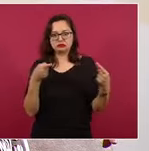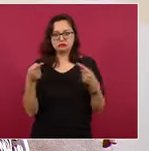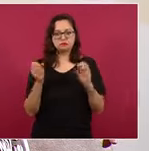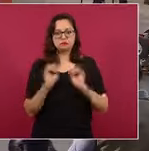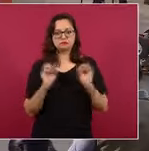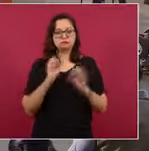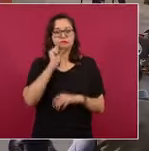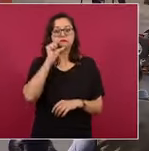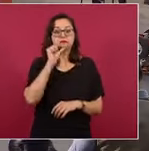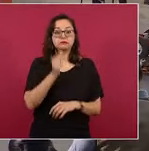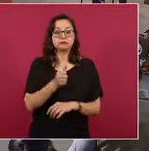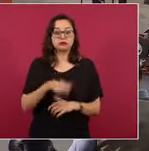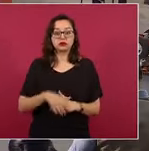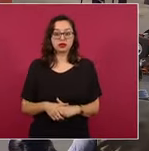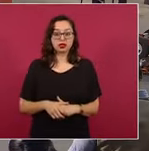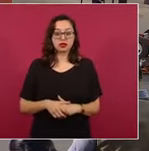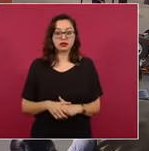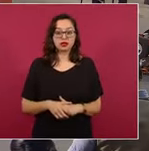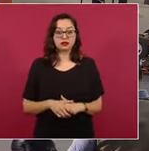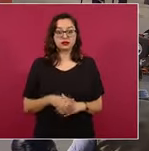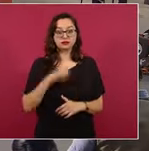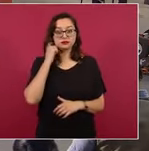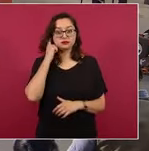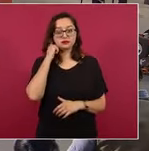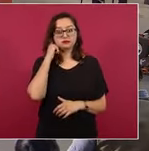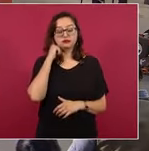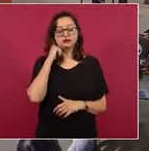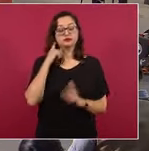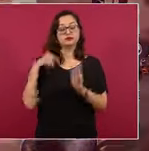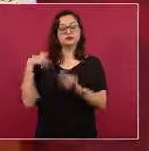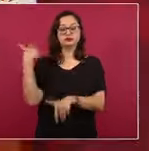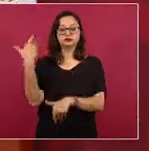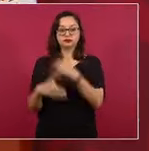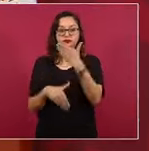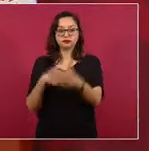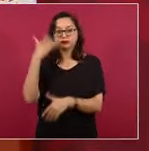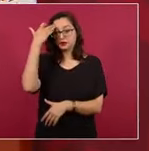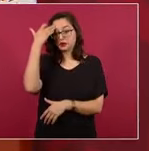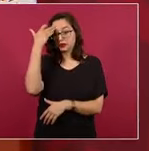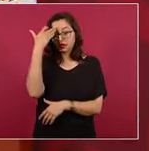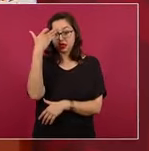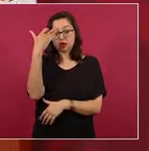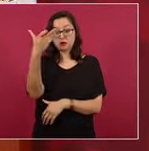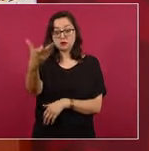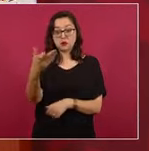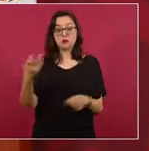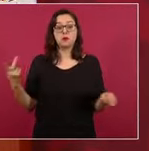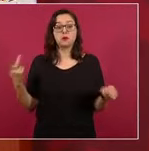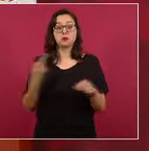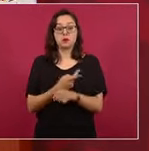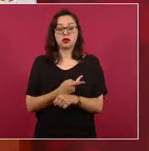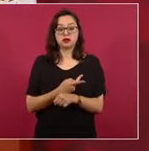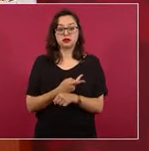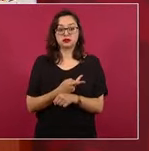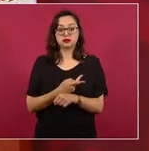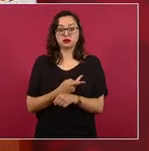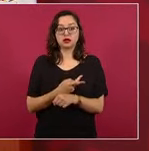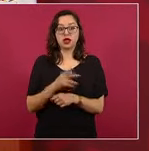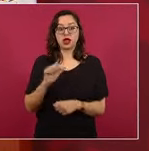Pasa el tiempo y resulta que Alstom ya se asoció con Bombardier. Ya es la misma